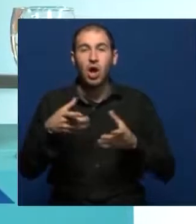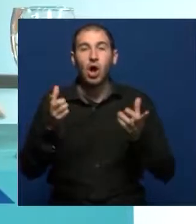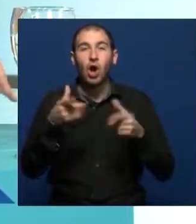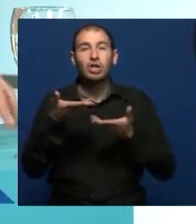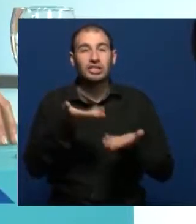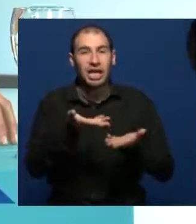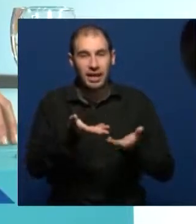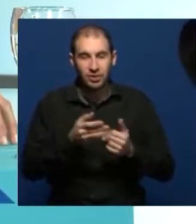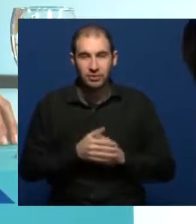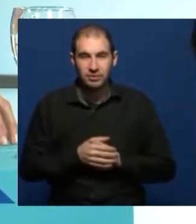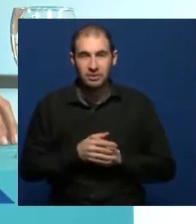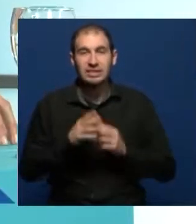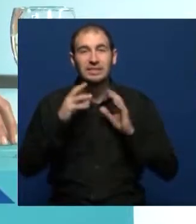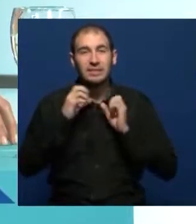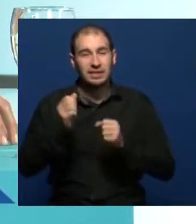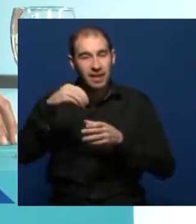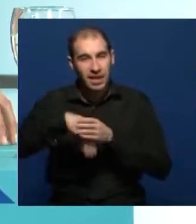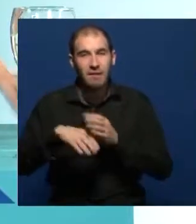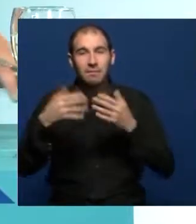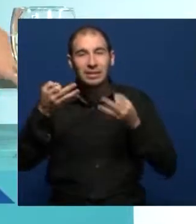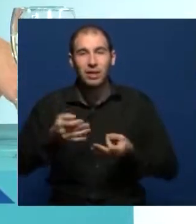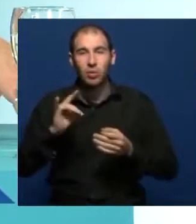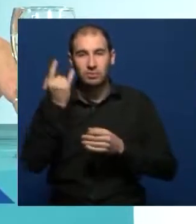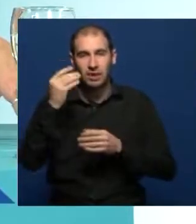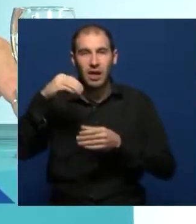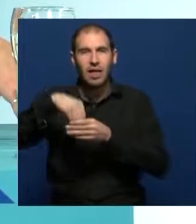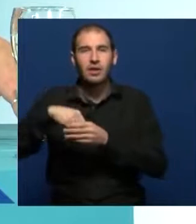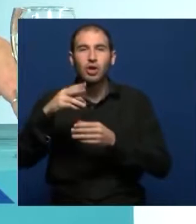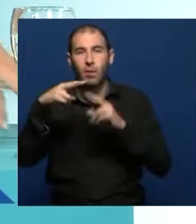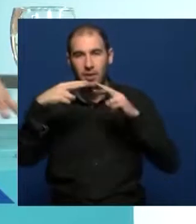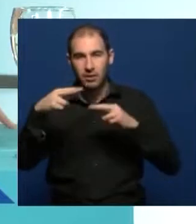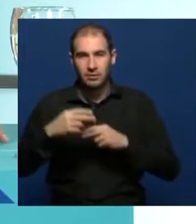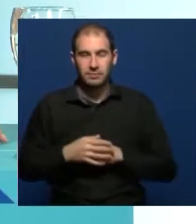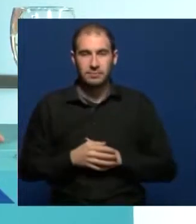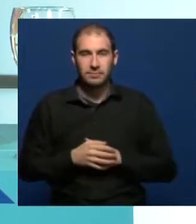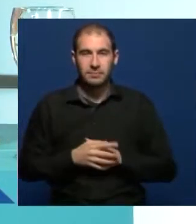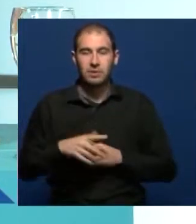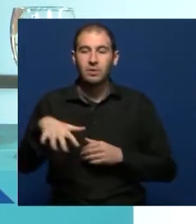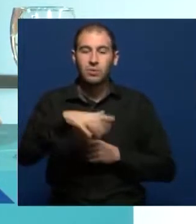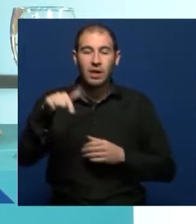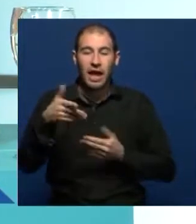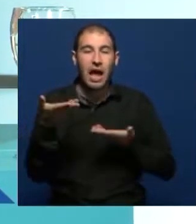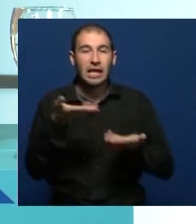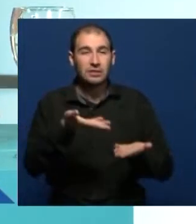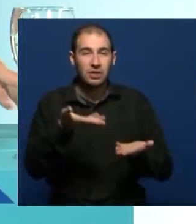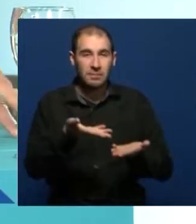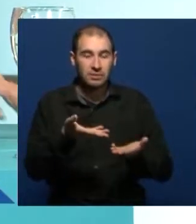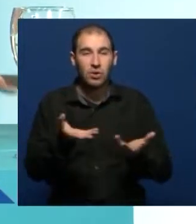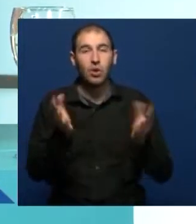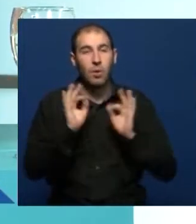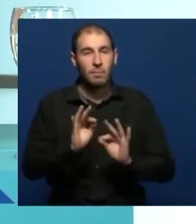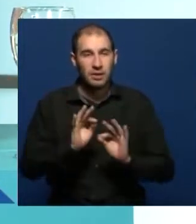consejerías, que de la Secretaría de Bienestar Universitario, que funciona en el comedor. Este es un espacio de asesoramiento